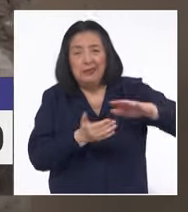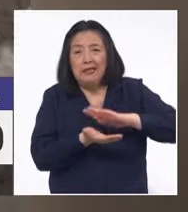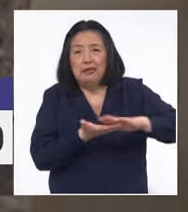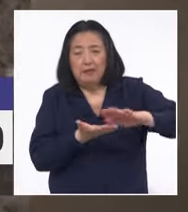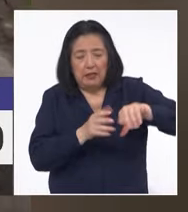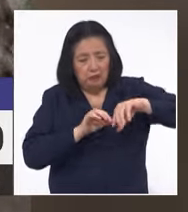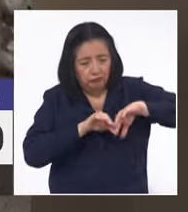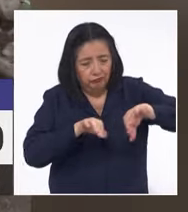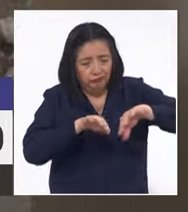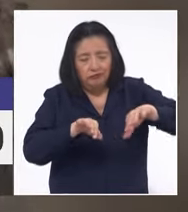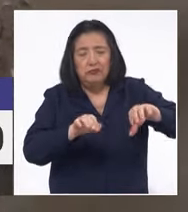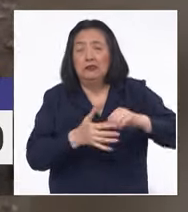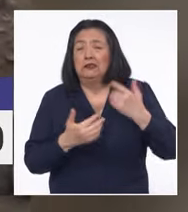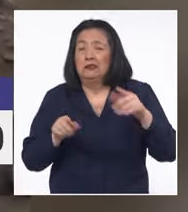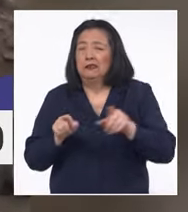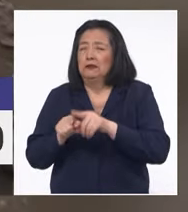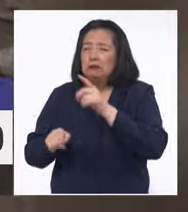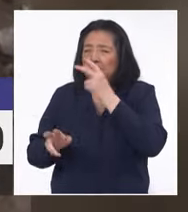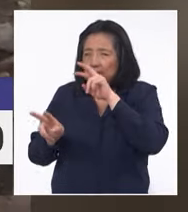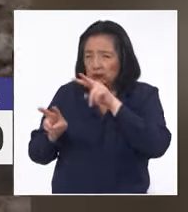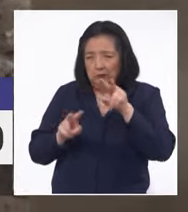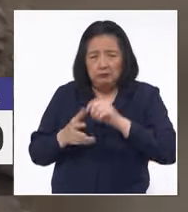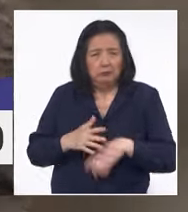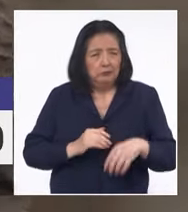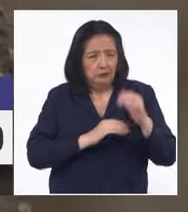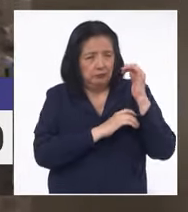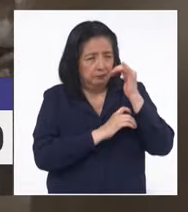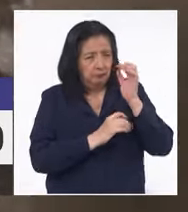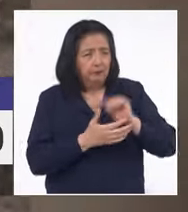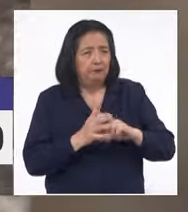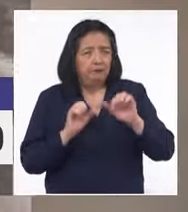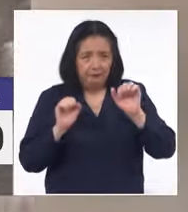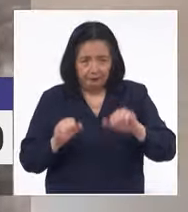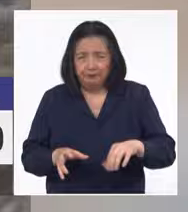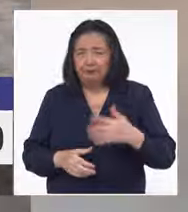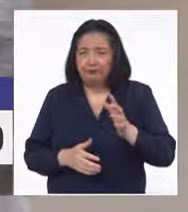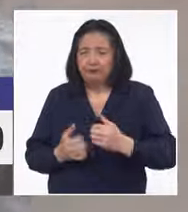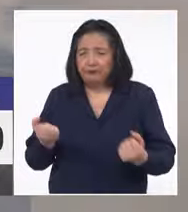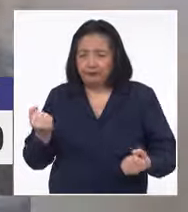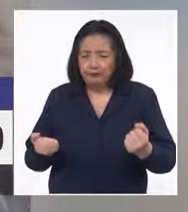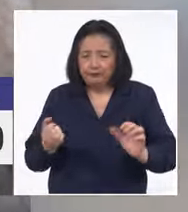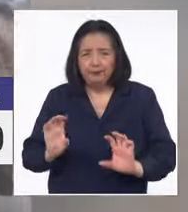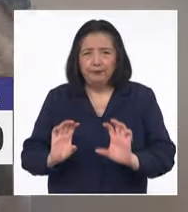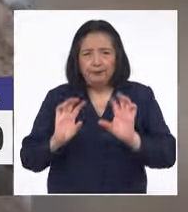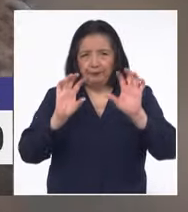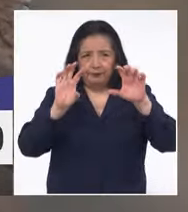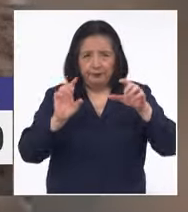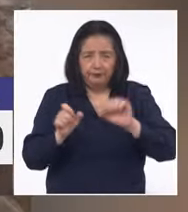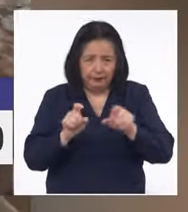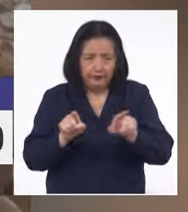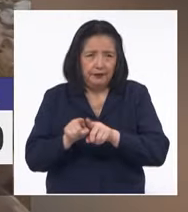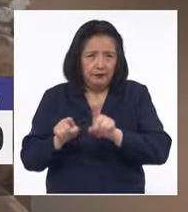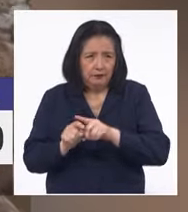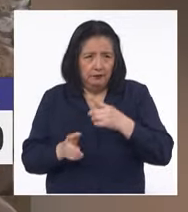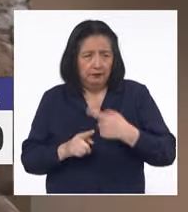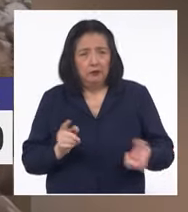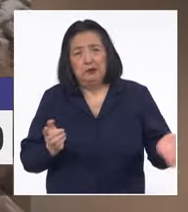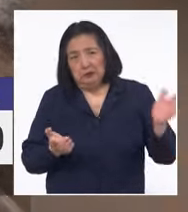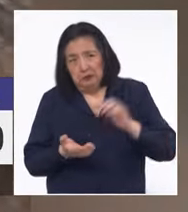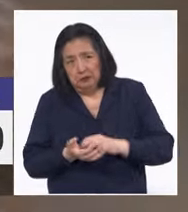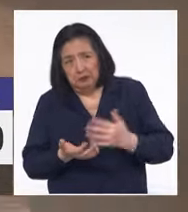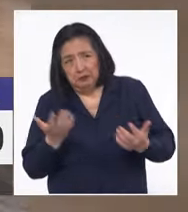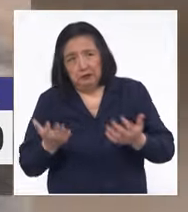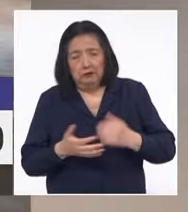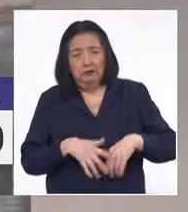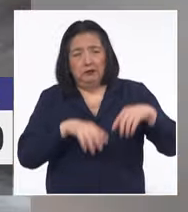y lo hemos visto también en nuestras cámaras de Latina Noticias. Hemos visto que ya la maquinaria está trabajando en el lugar por si nuevamente ocurren